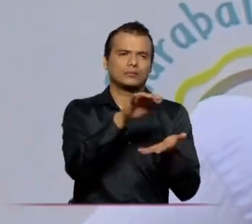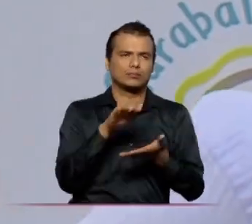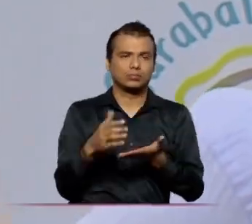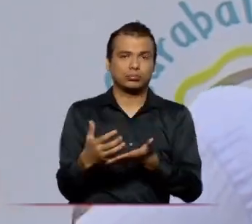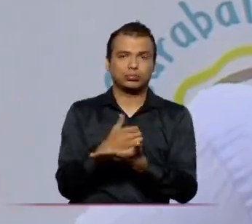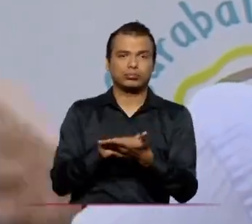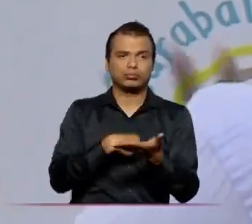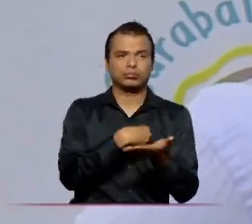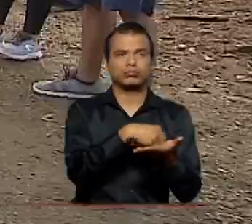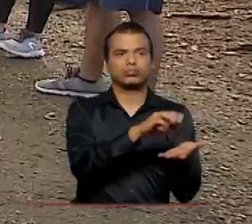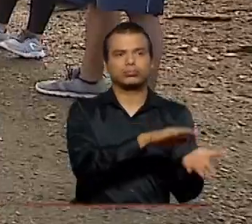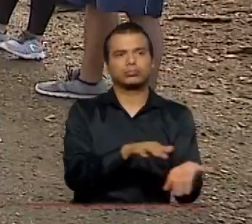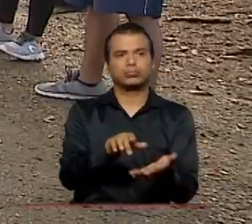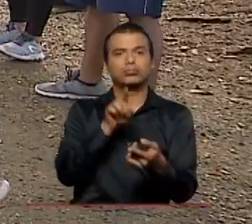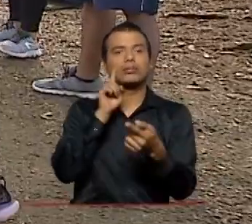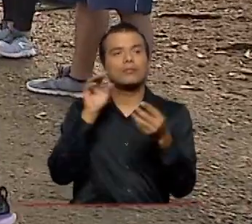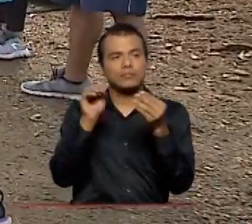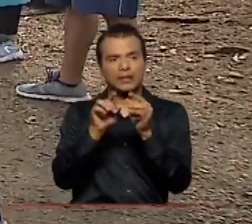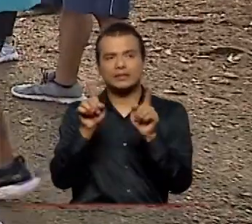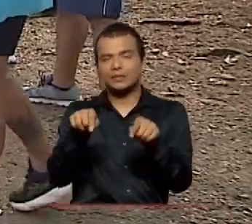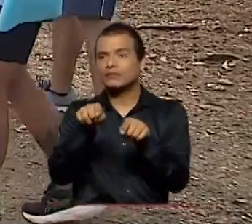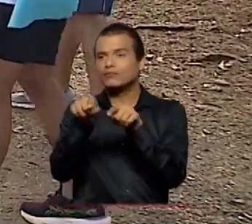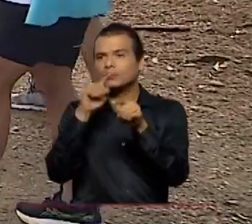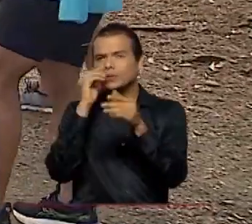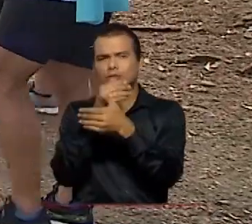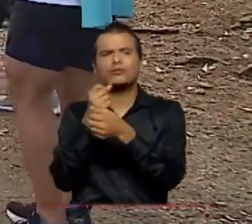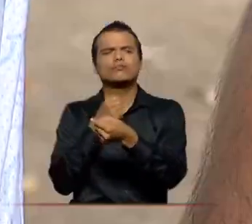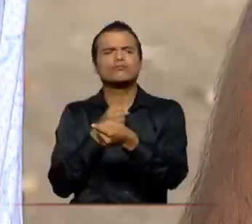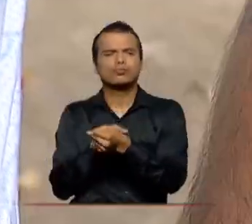recoger fondos para ella y muchos más niños. Ellos también